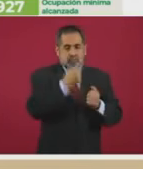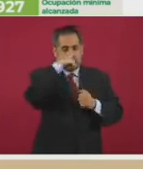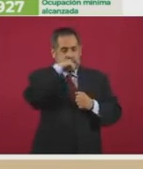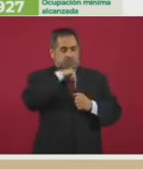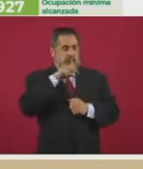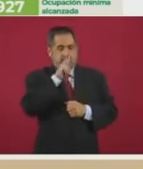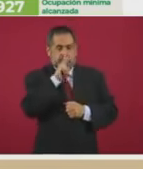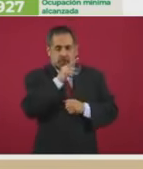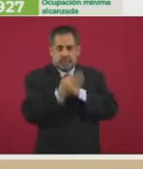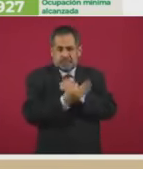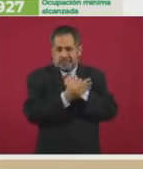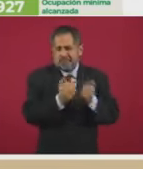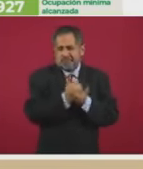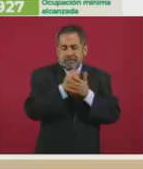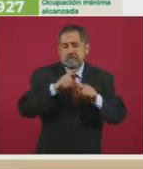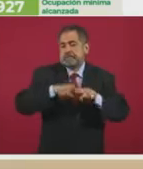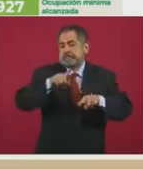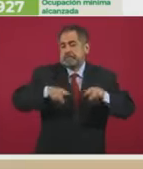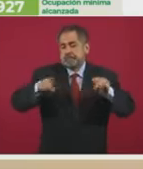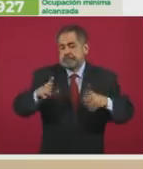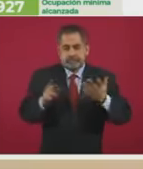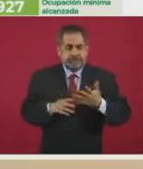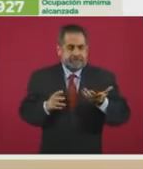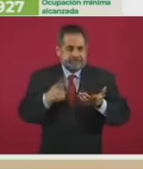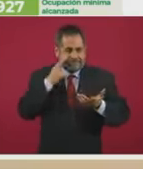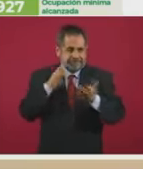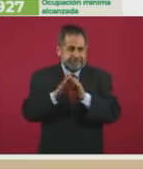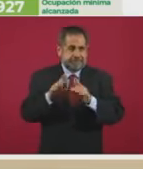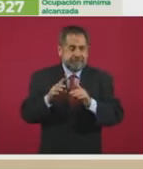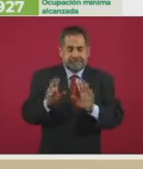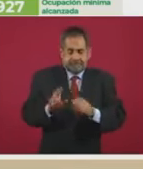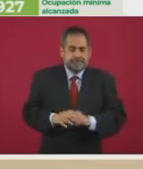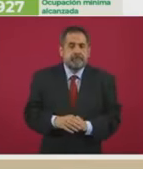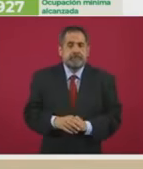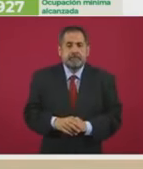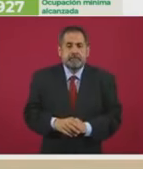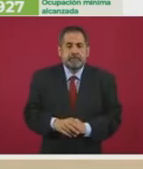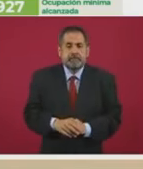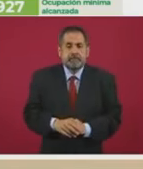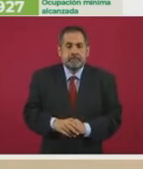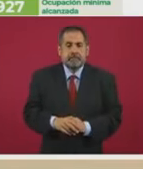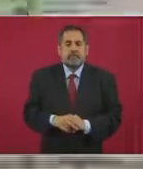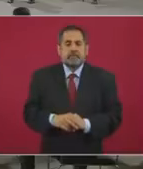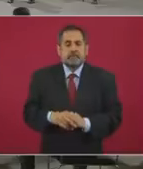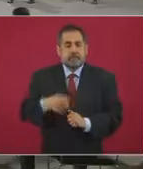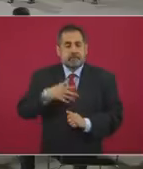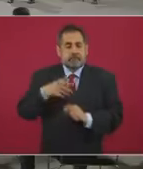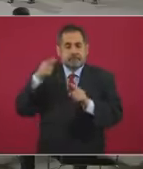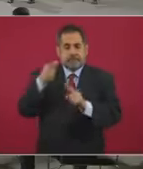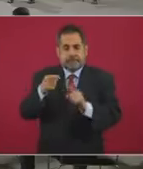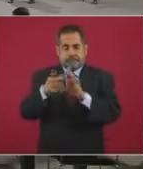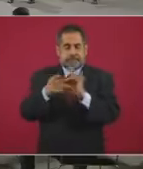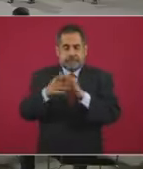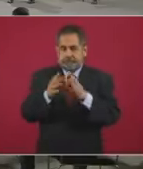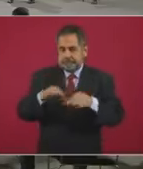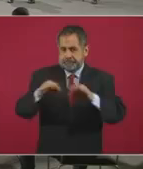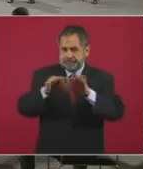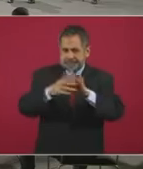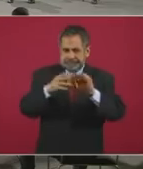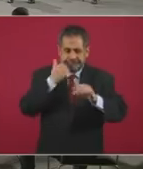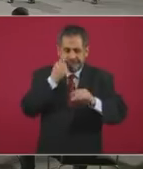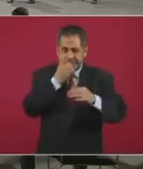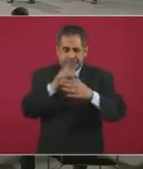epidémica que se ve en la línea color turquesa hasta abajo. El punto que nos interesa destacar, como ya lo